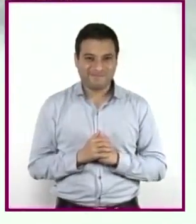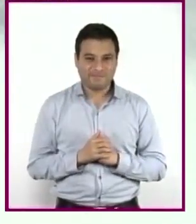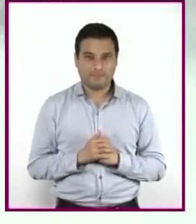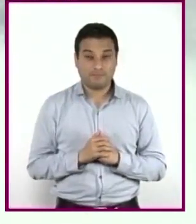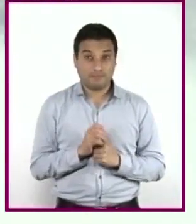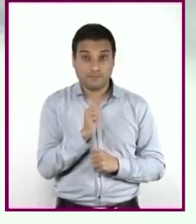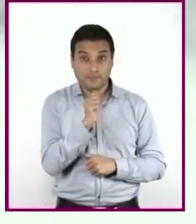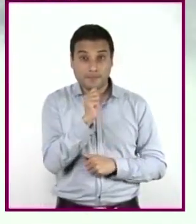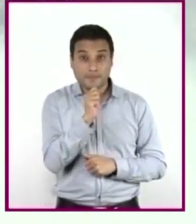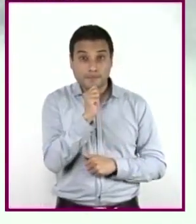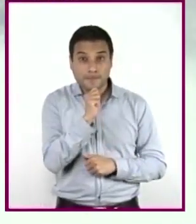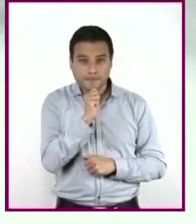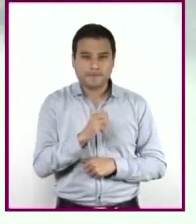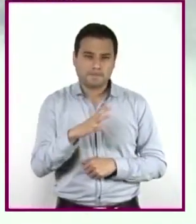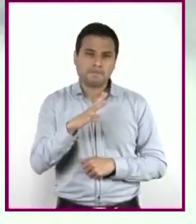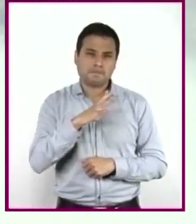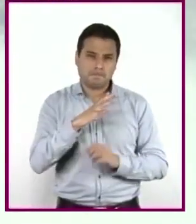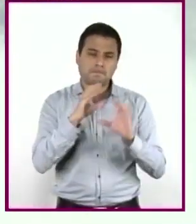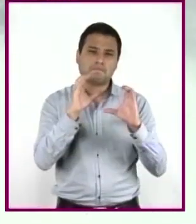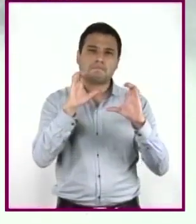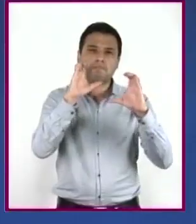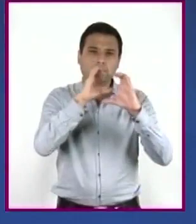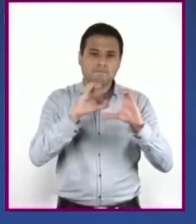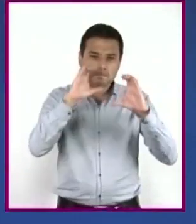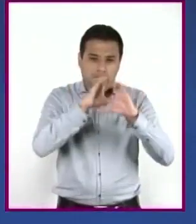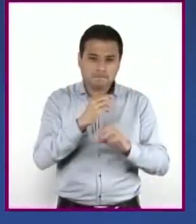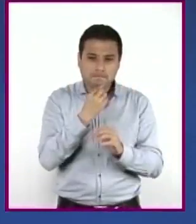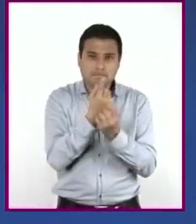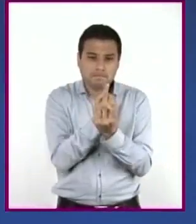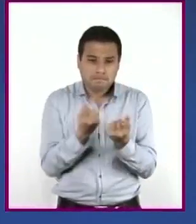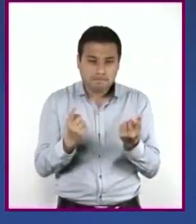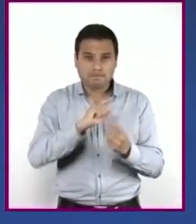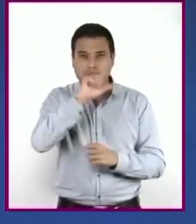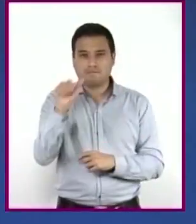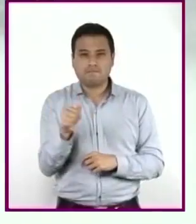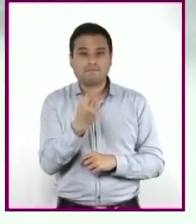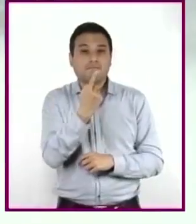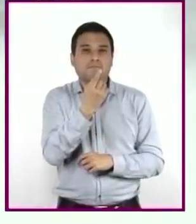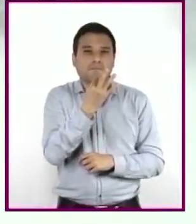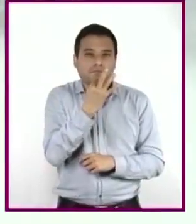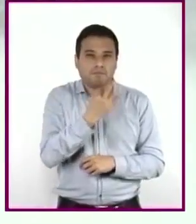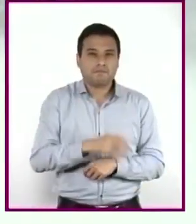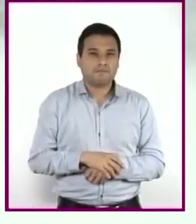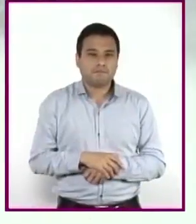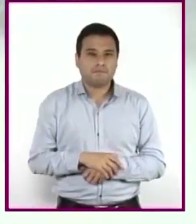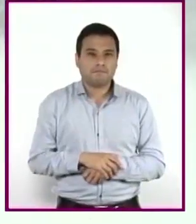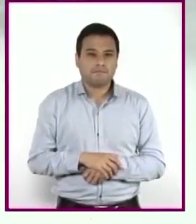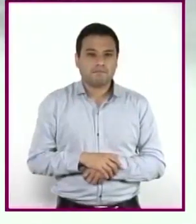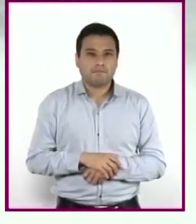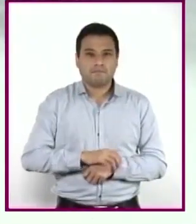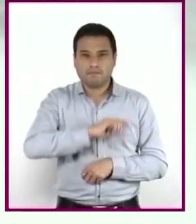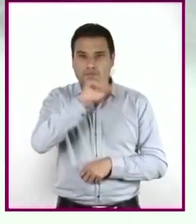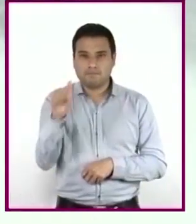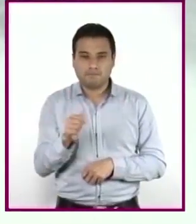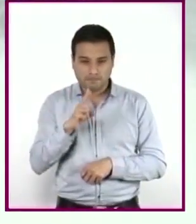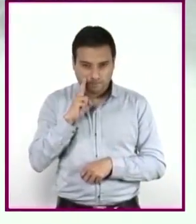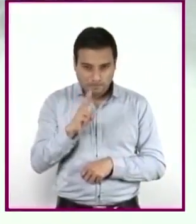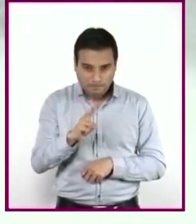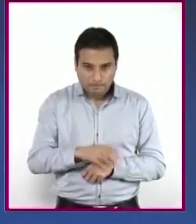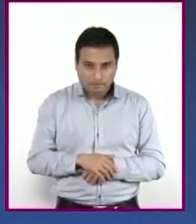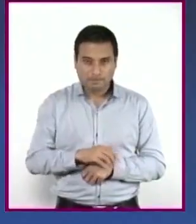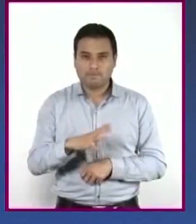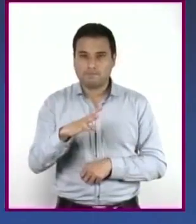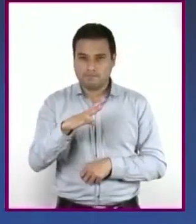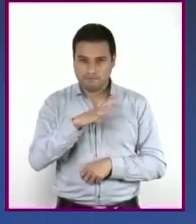Era puro contenido para niños, eran canciones para niños, pero al minuto, a la hora o 2:30 empezaba otro tipo